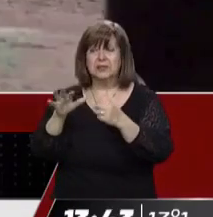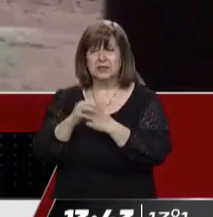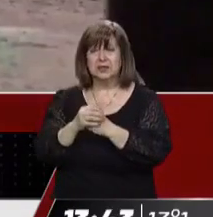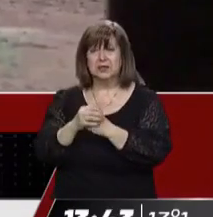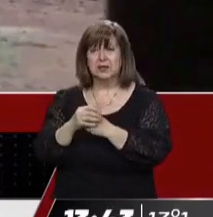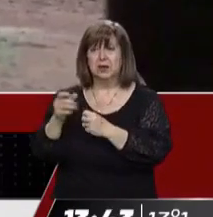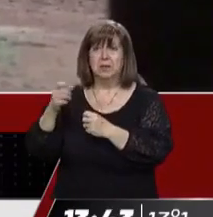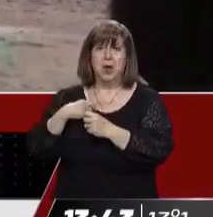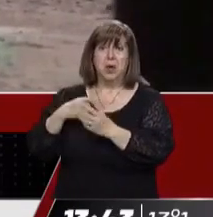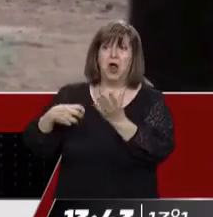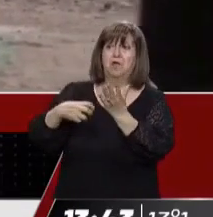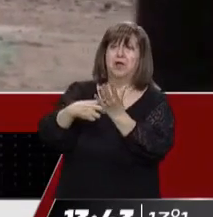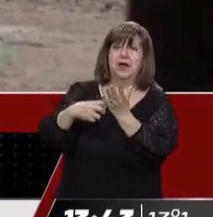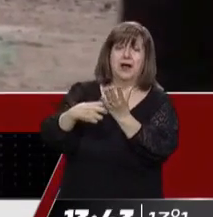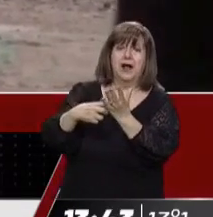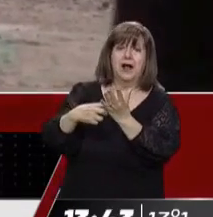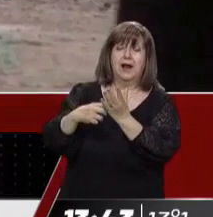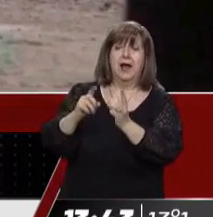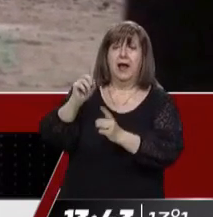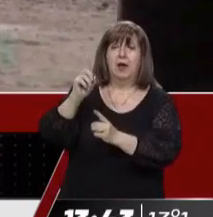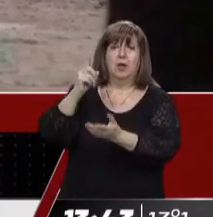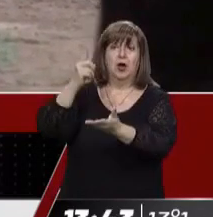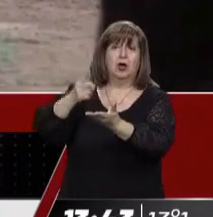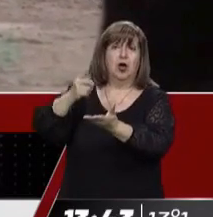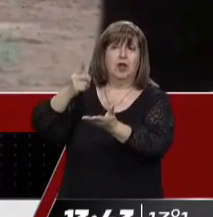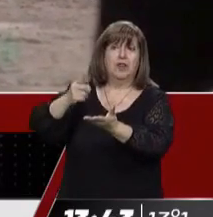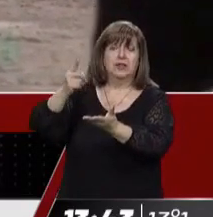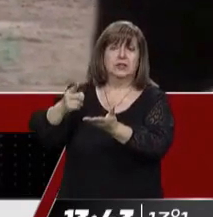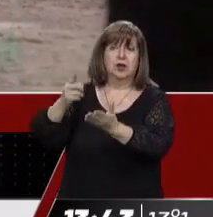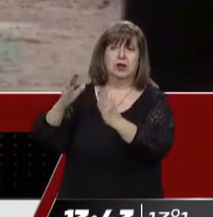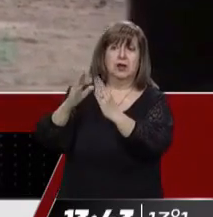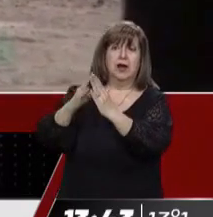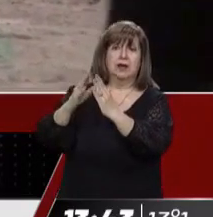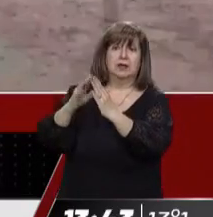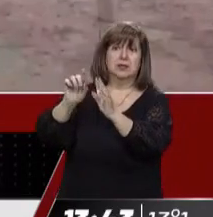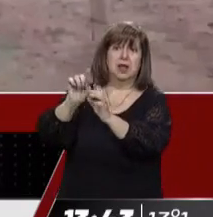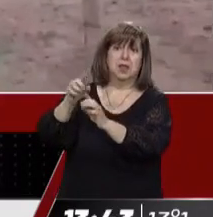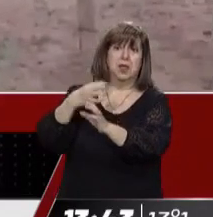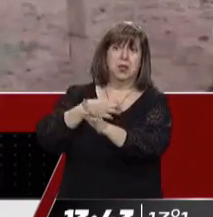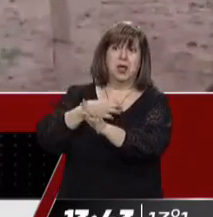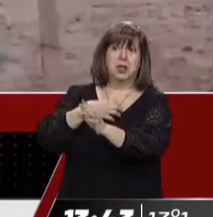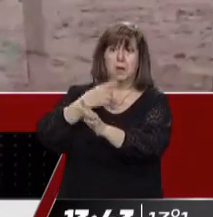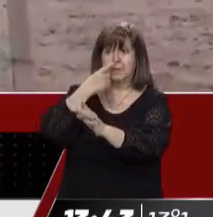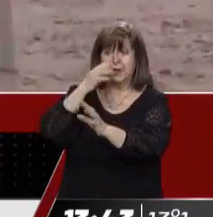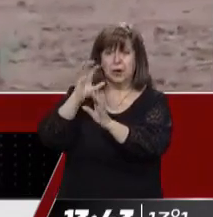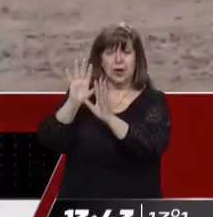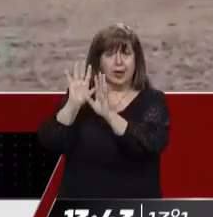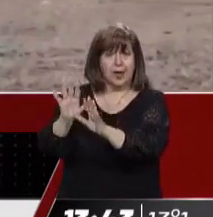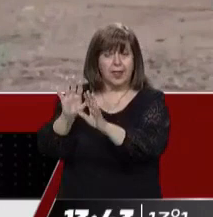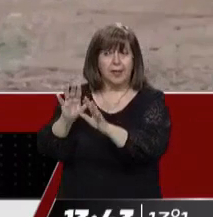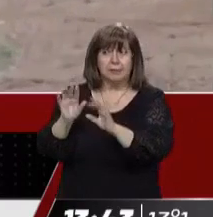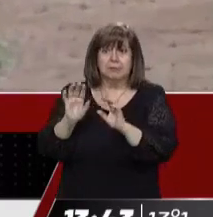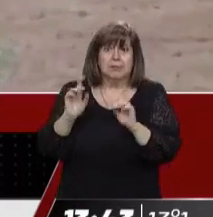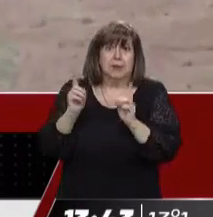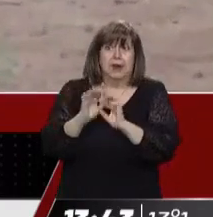lo tiene que ver el fiscal capaz le pone condiciones para que se quede con los perros eso los que nada más me dijo pero después